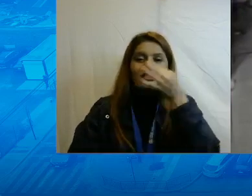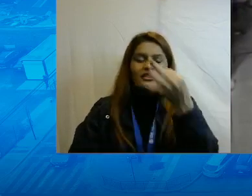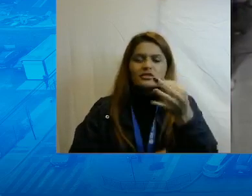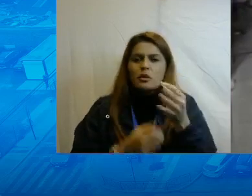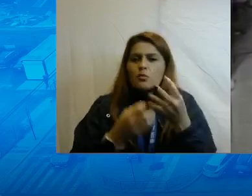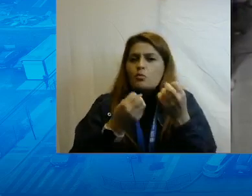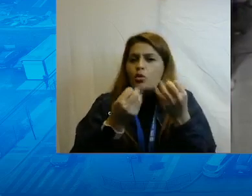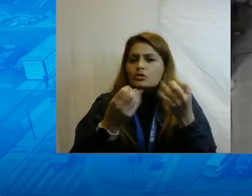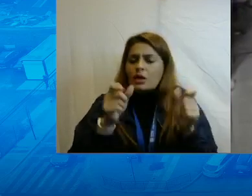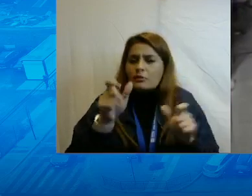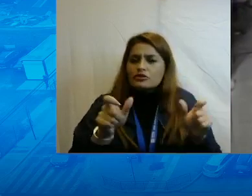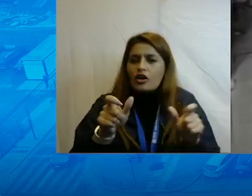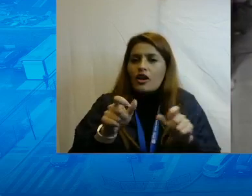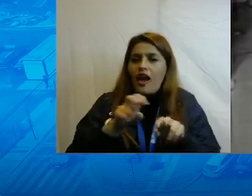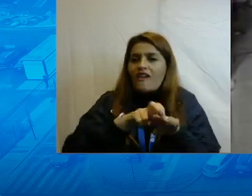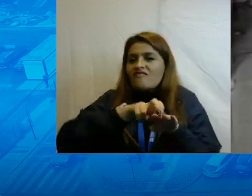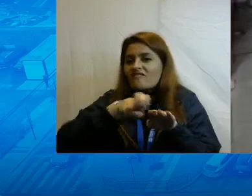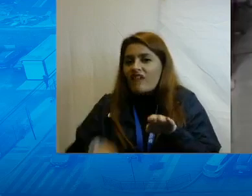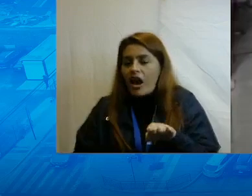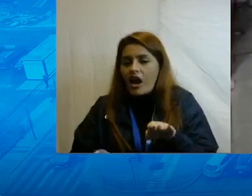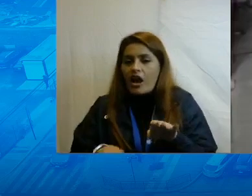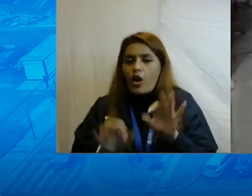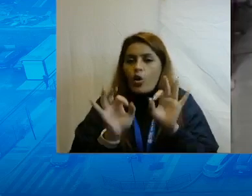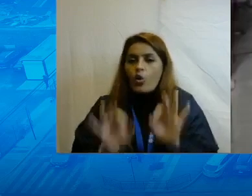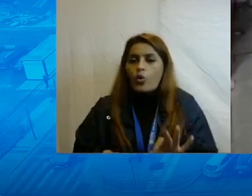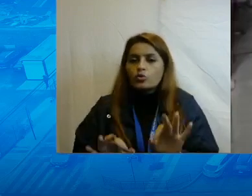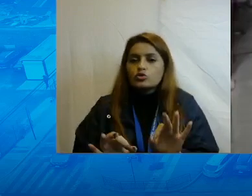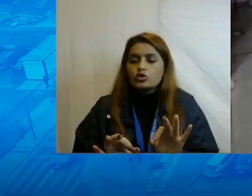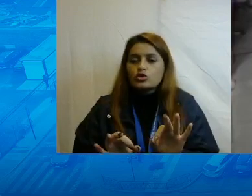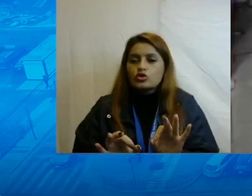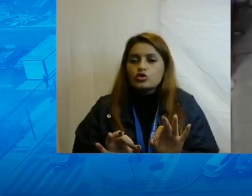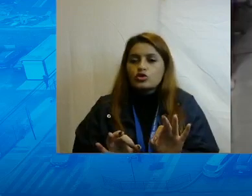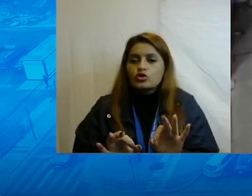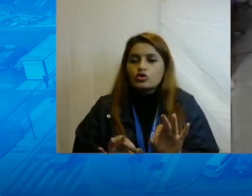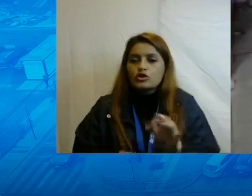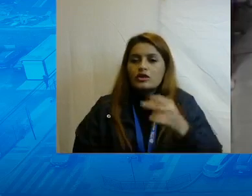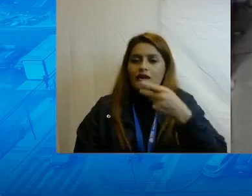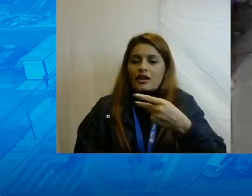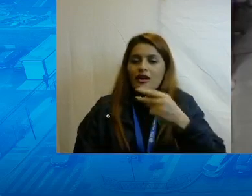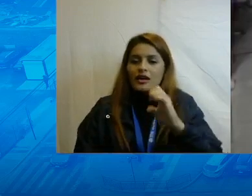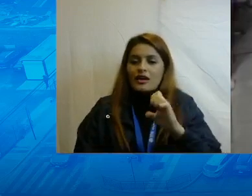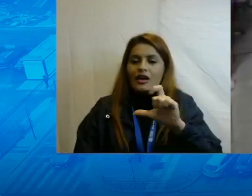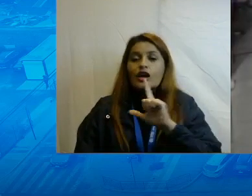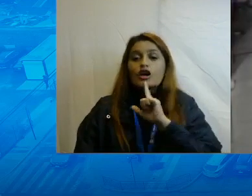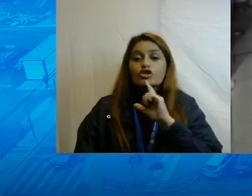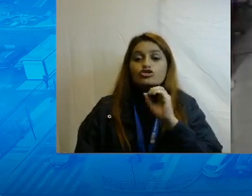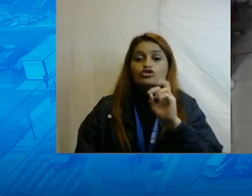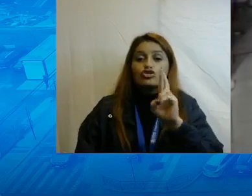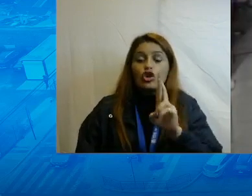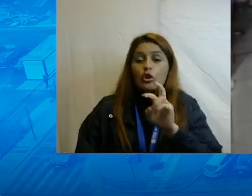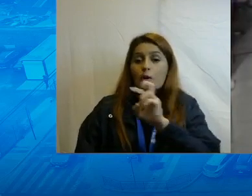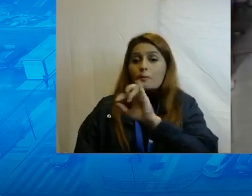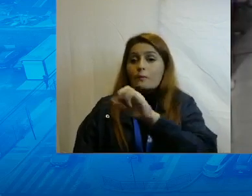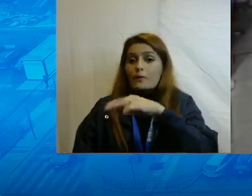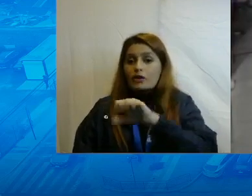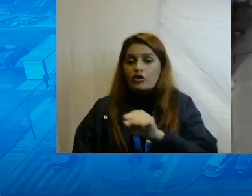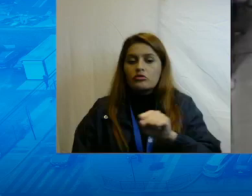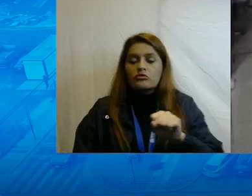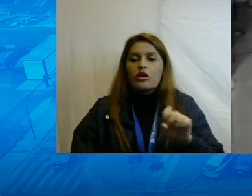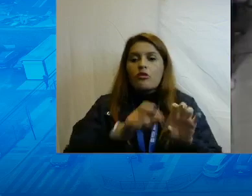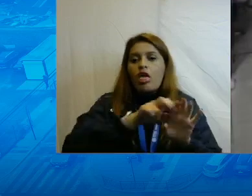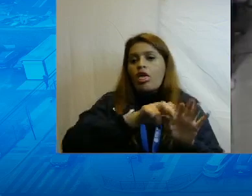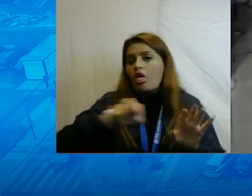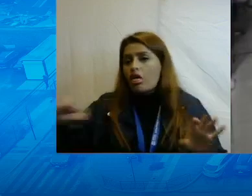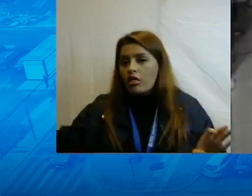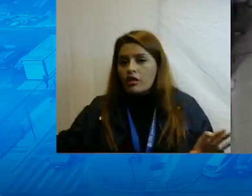gente que se baja justo afuera de la entrada del Héctor Pino y cruzan. Y si hay posibilidad